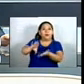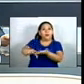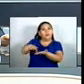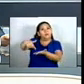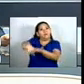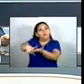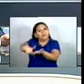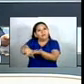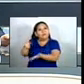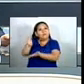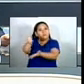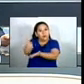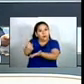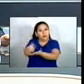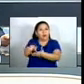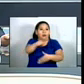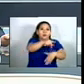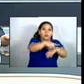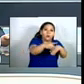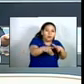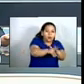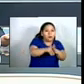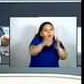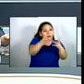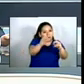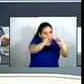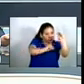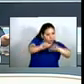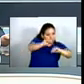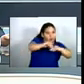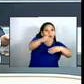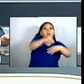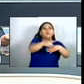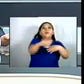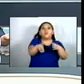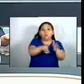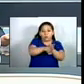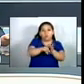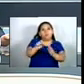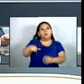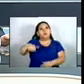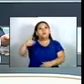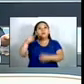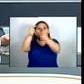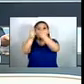diputados de superar los vetos presidenciales relacionados al Presupuesto General de la Nación 2021.